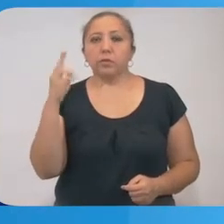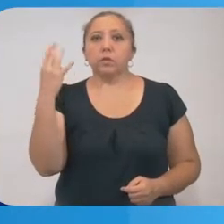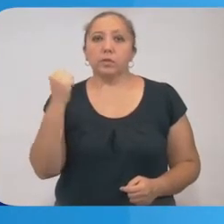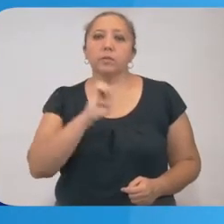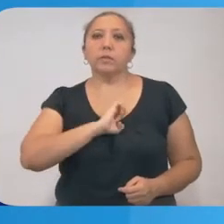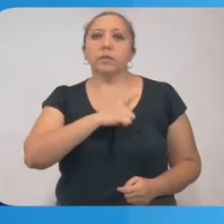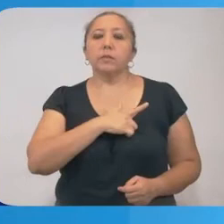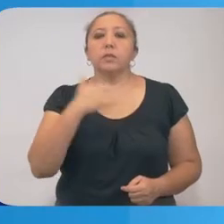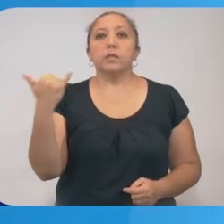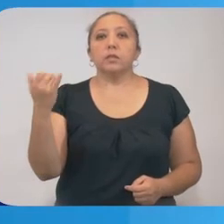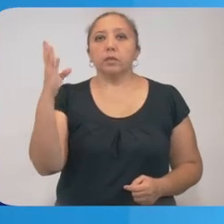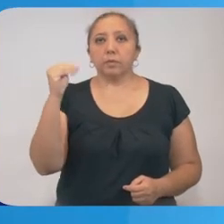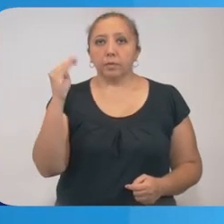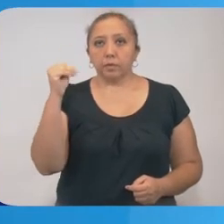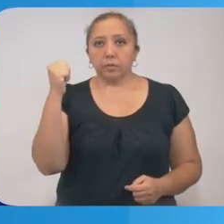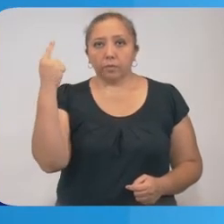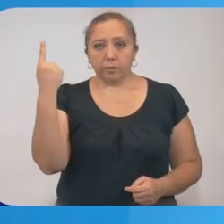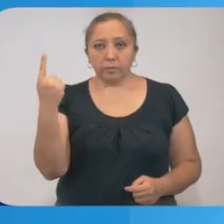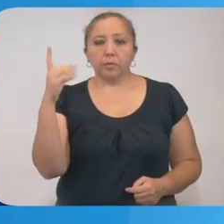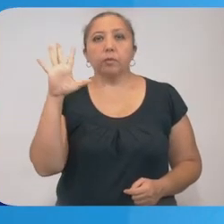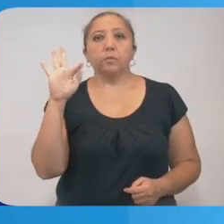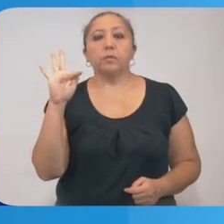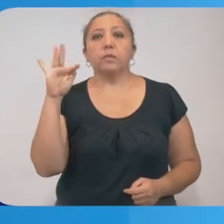99-9200-8489 en español y